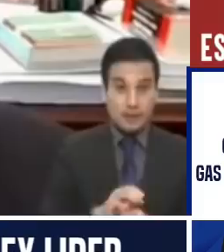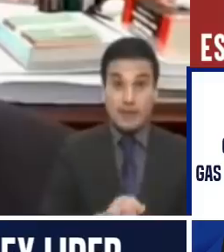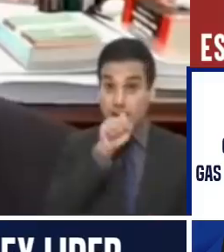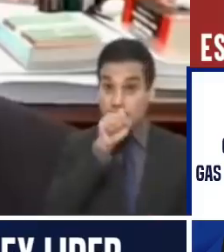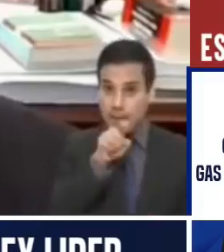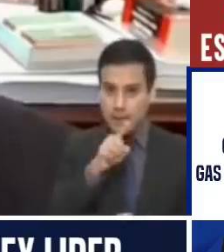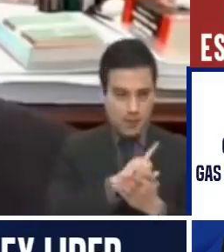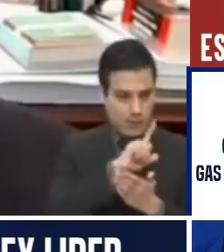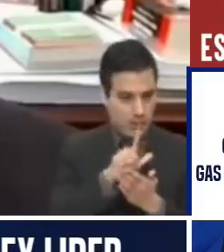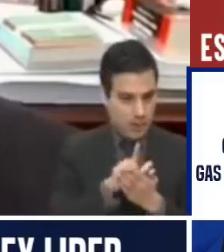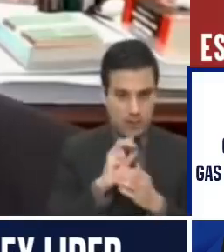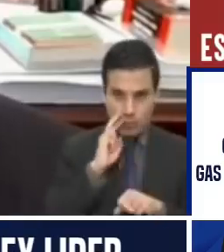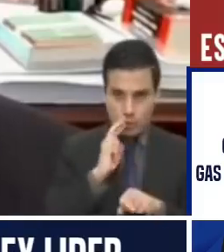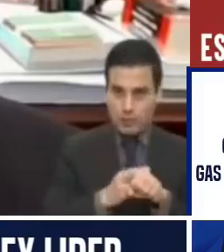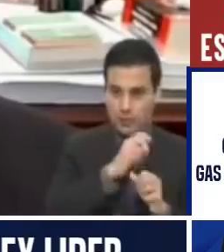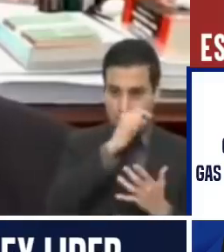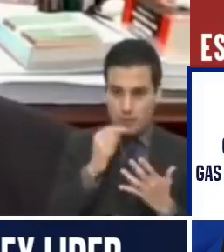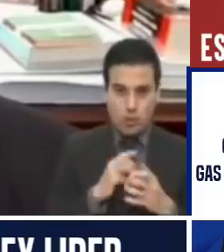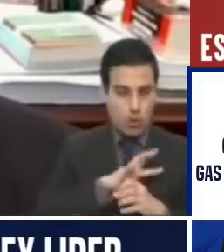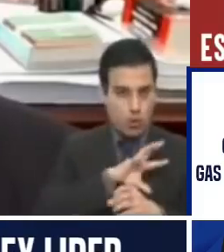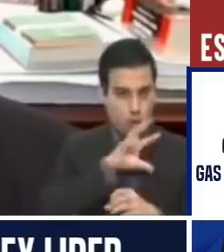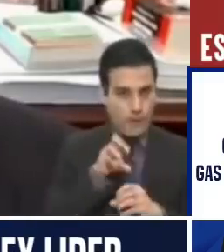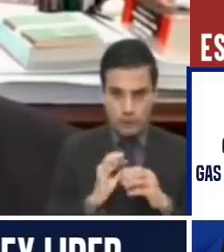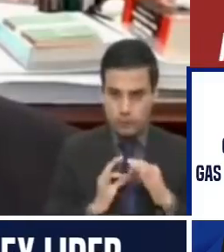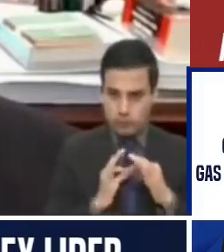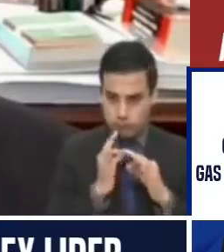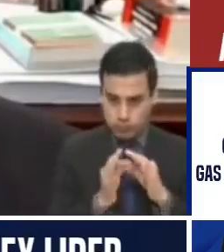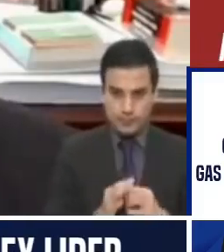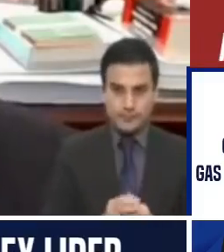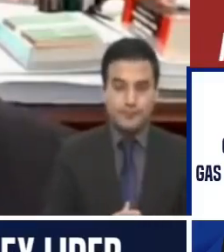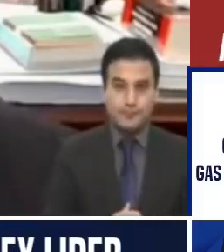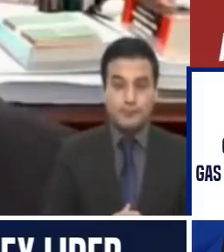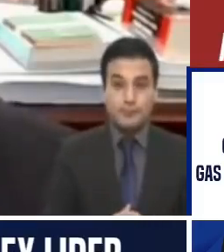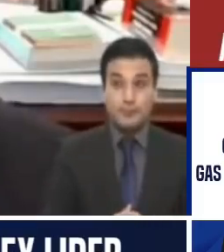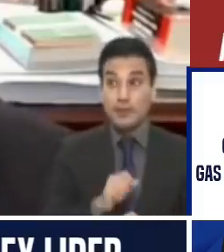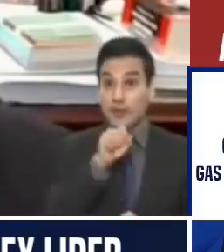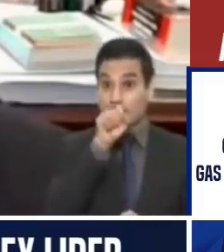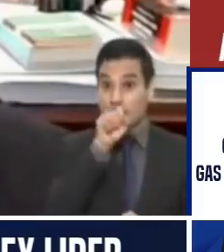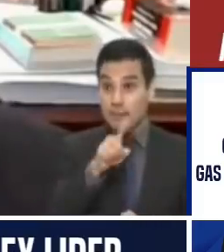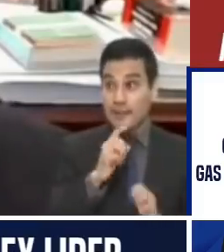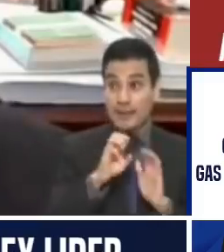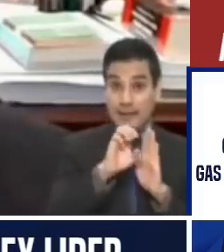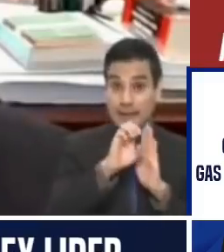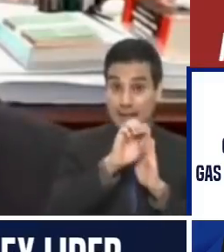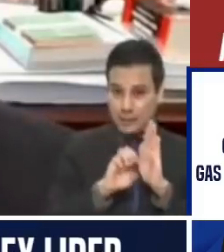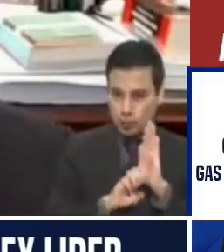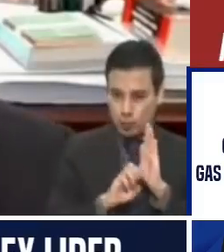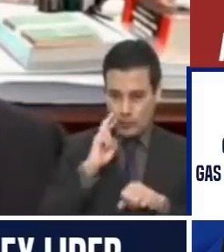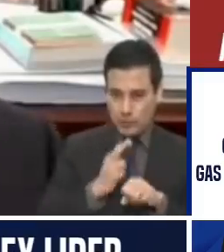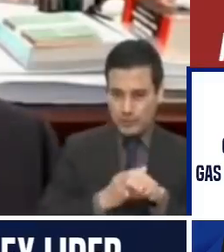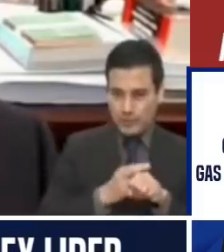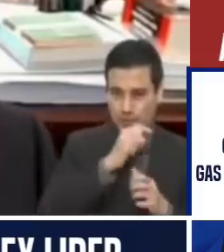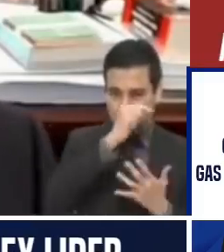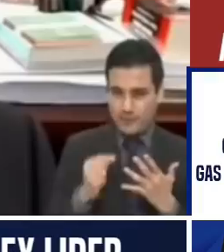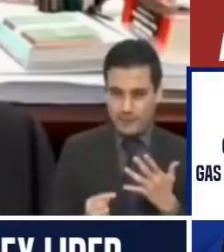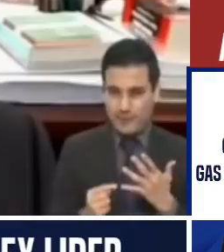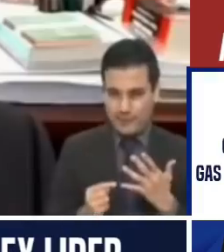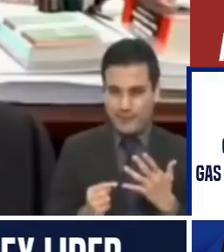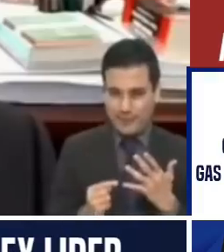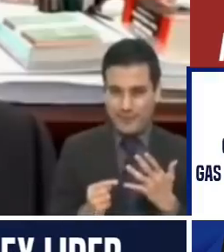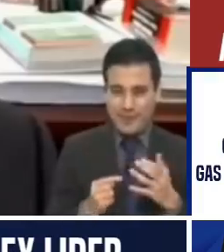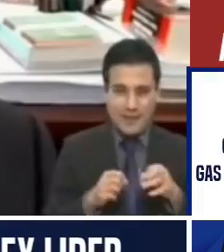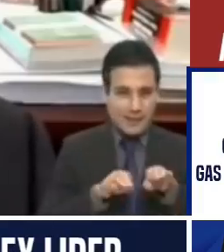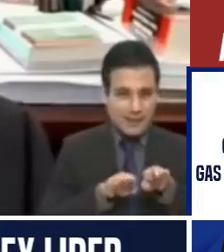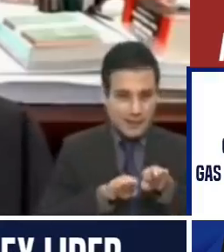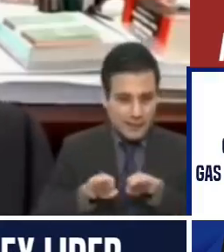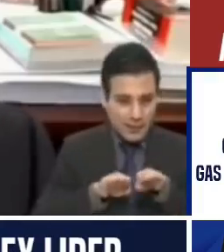ni, esto es importante, ninguna de sus obligaciones constitucionales, legales y estatutarias en materia